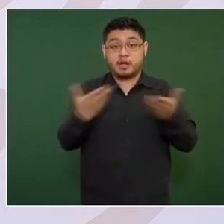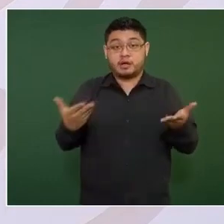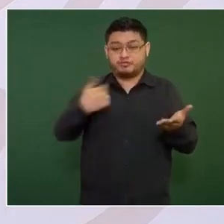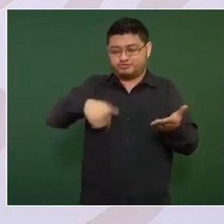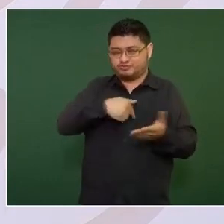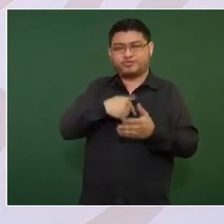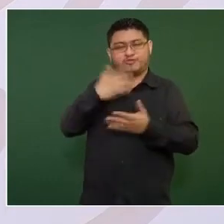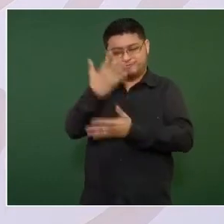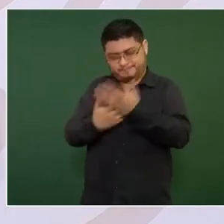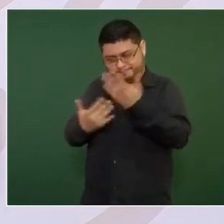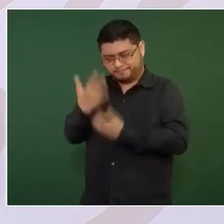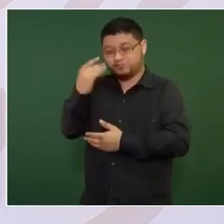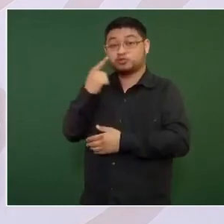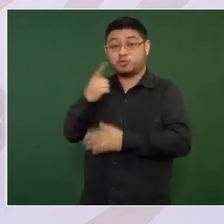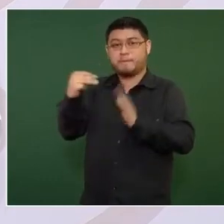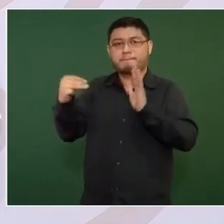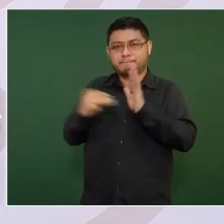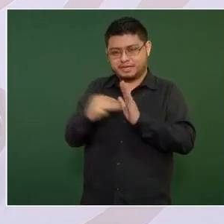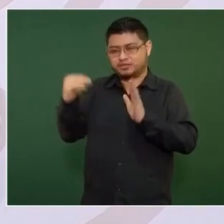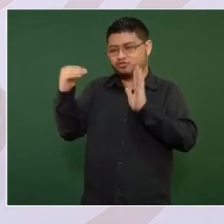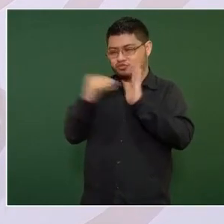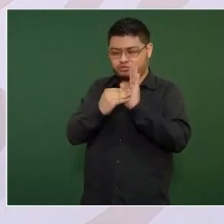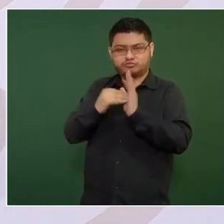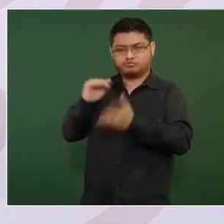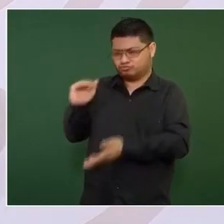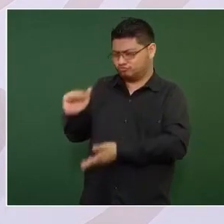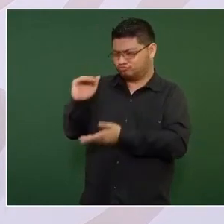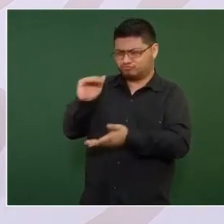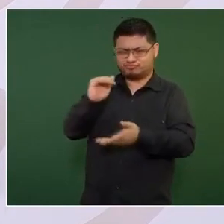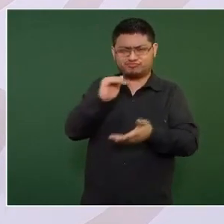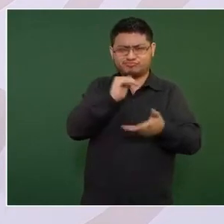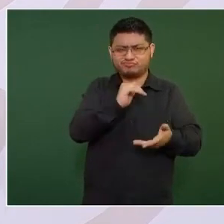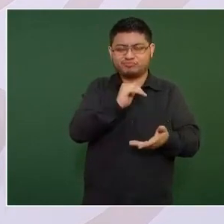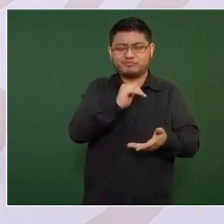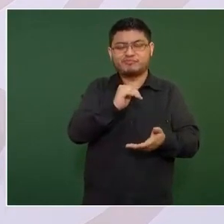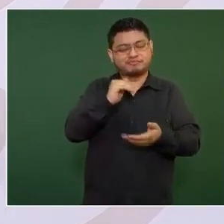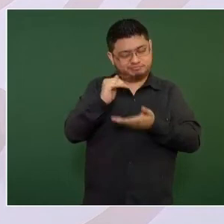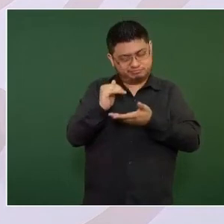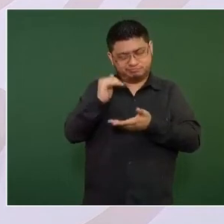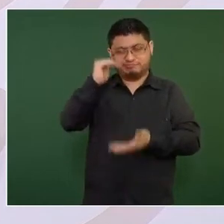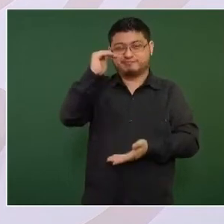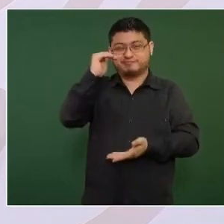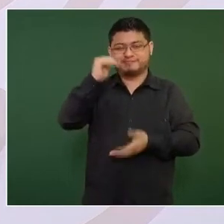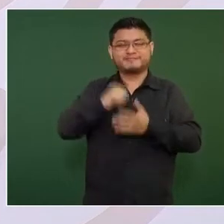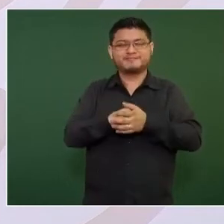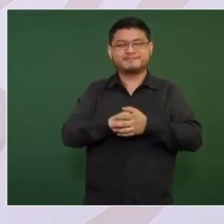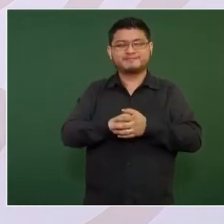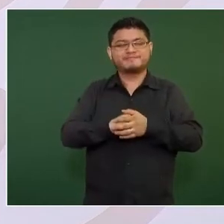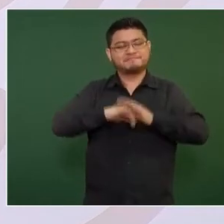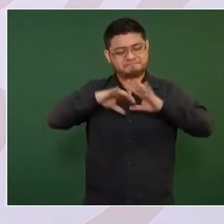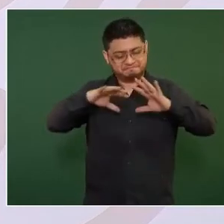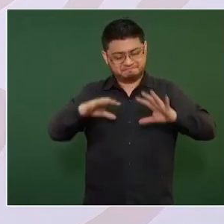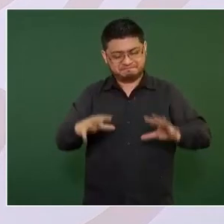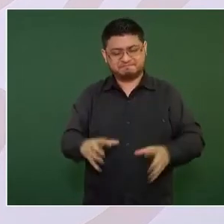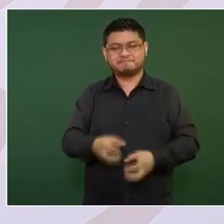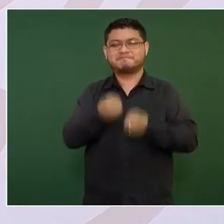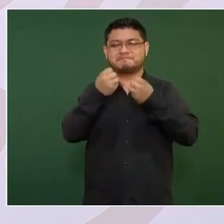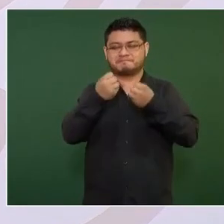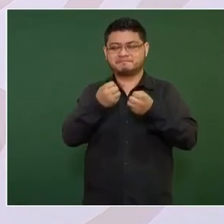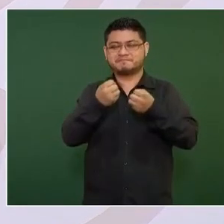1.900.000 barriles diarios. Se logró rescatar la